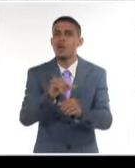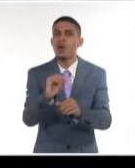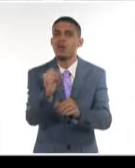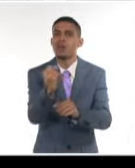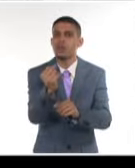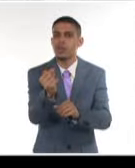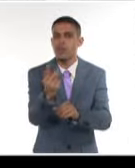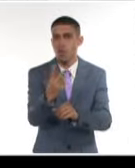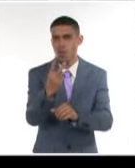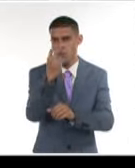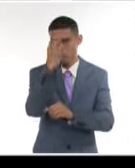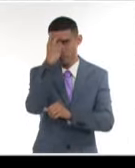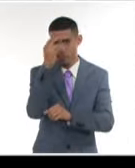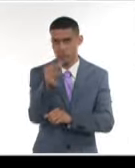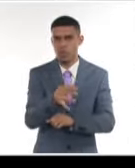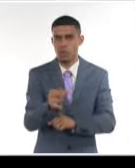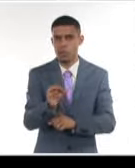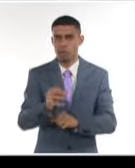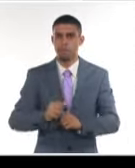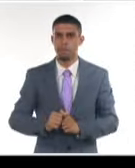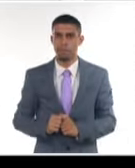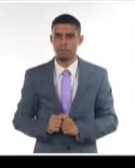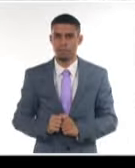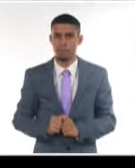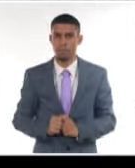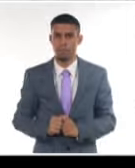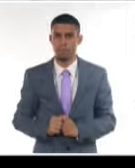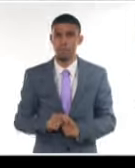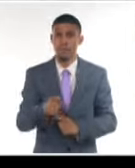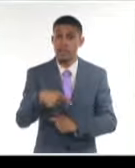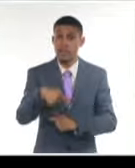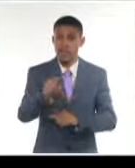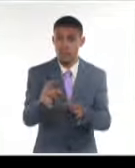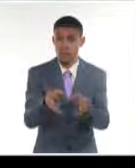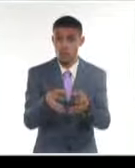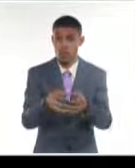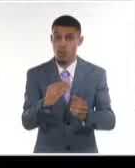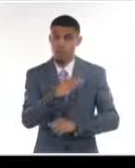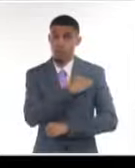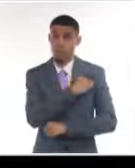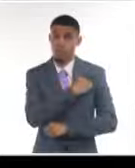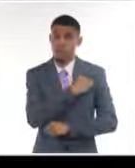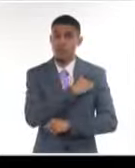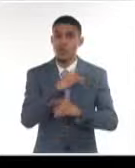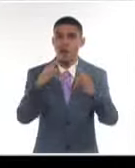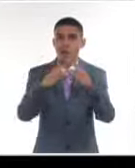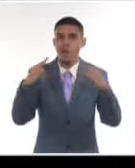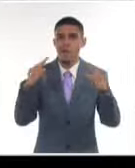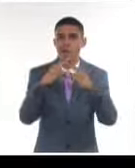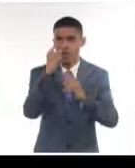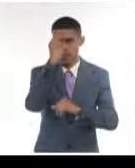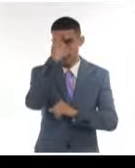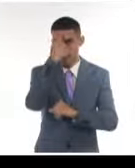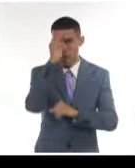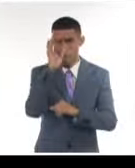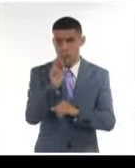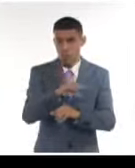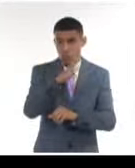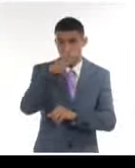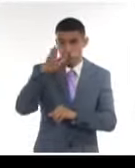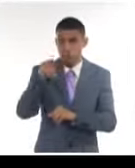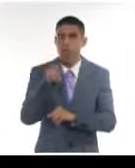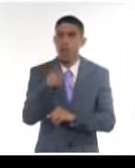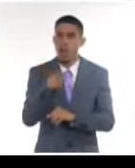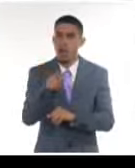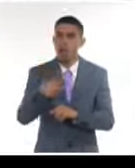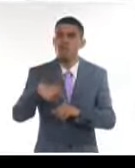frente oriental Fran País. Desde la salida de la columna del campamento Belché en Pata de la Mesa en la Sierra Maestra,